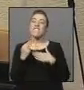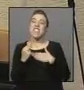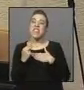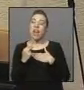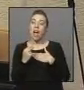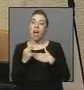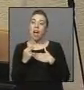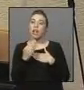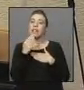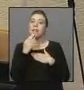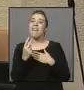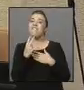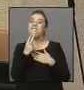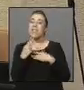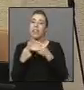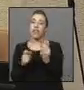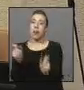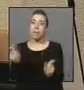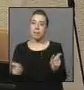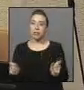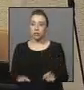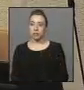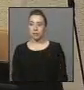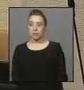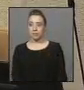y las vidas de otros. Porque, insisto,